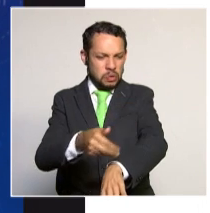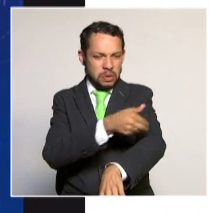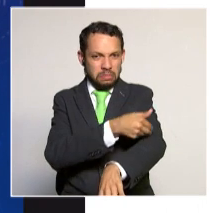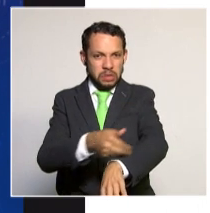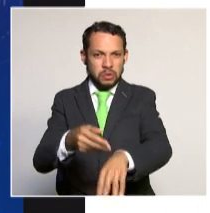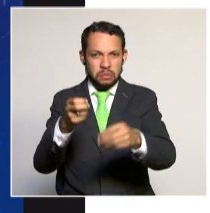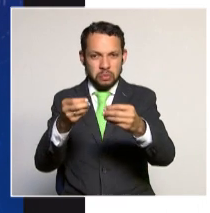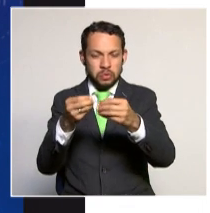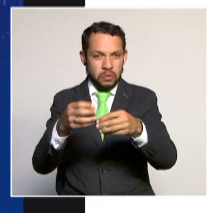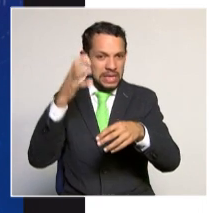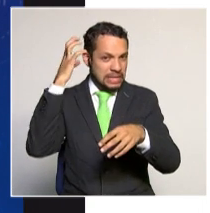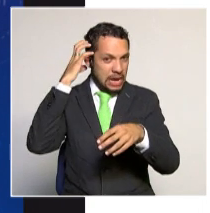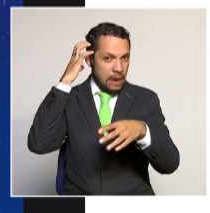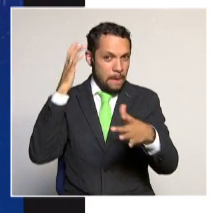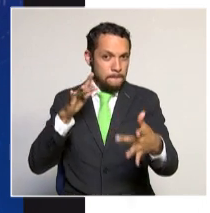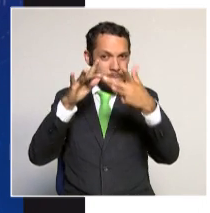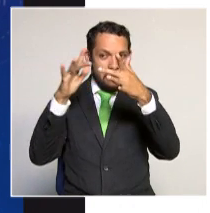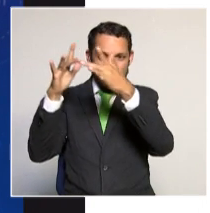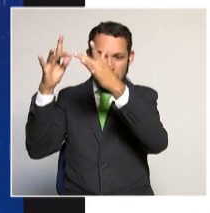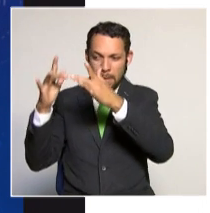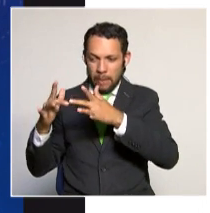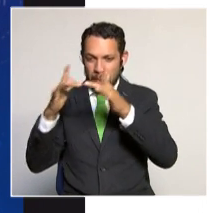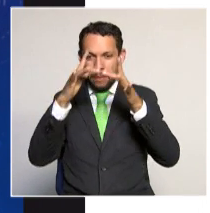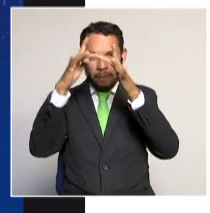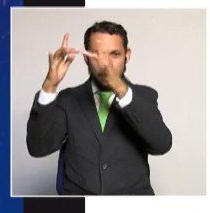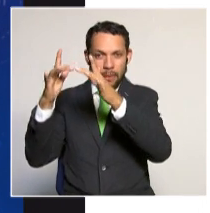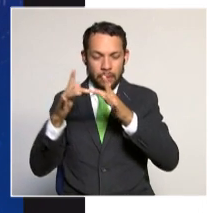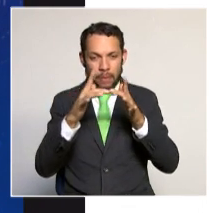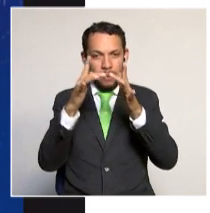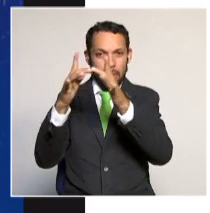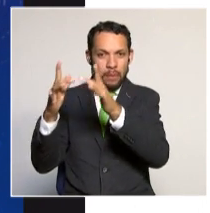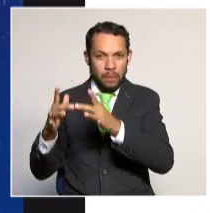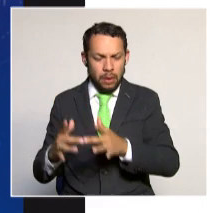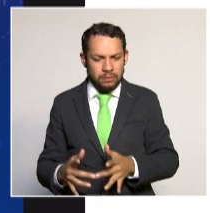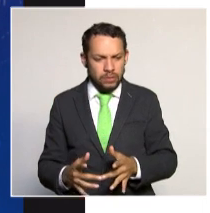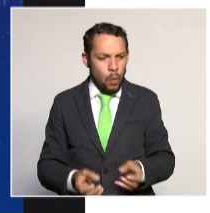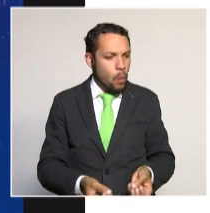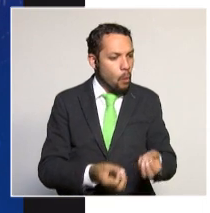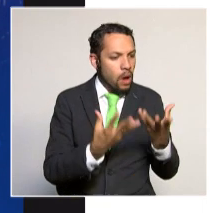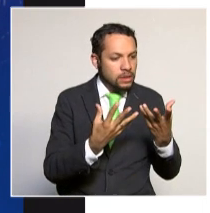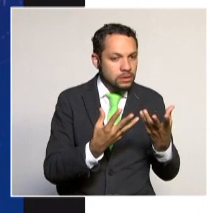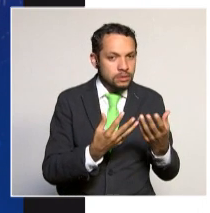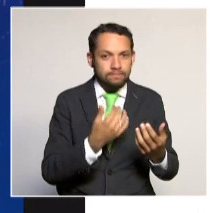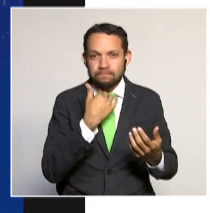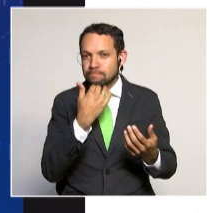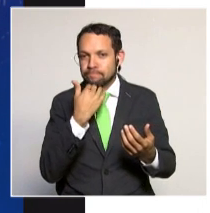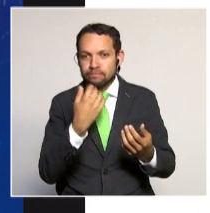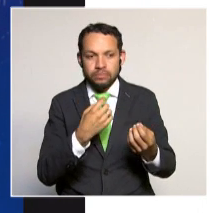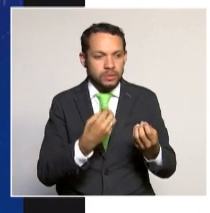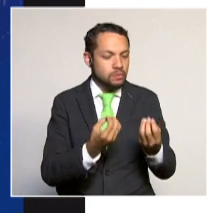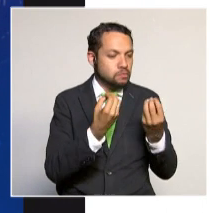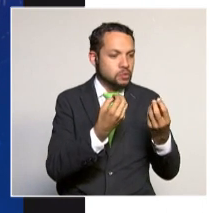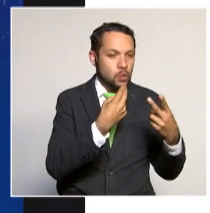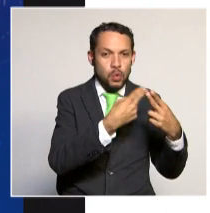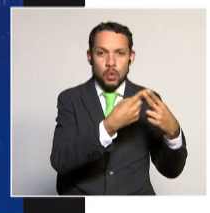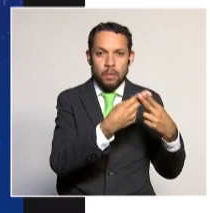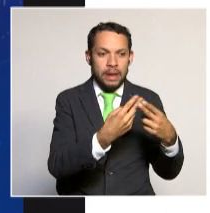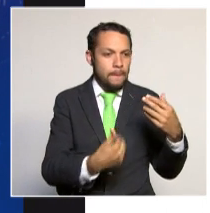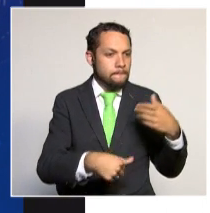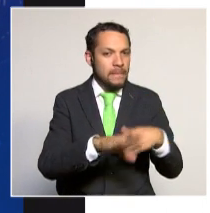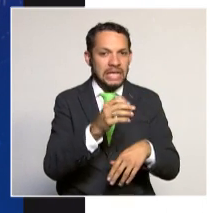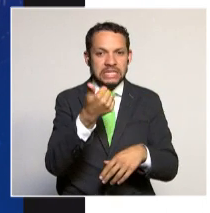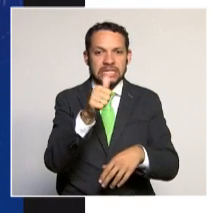de neuronas. El número de neuronas es incalculable. Diversos autores indican que hay